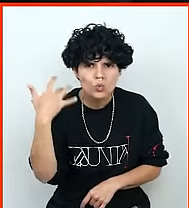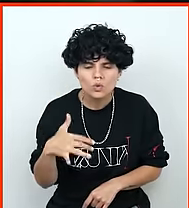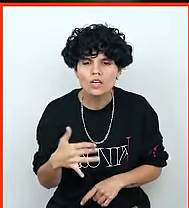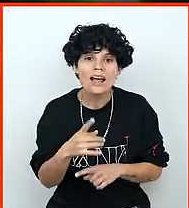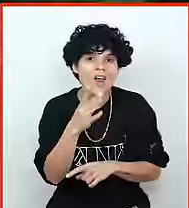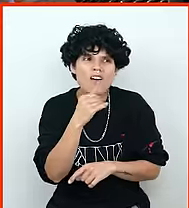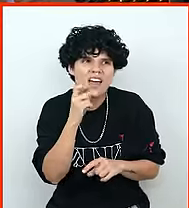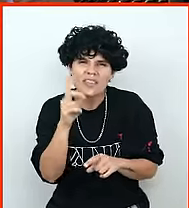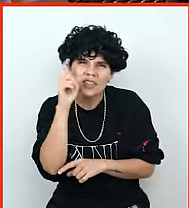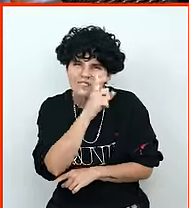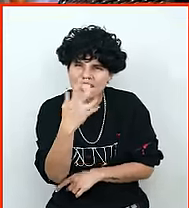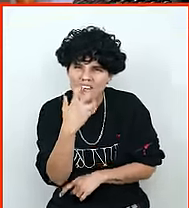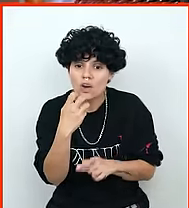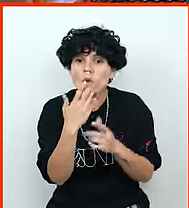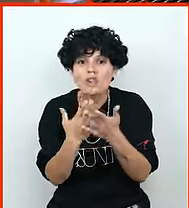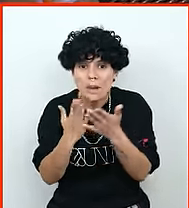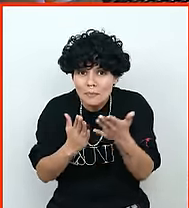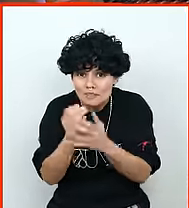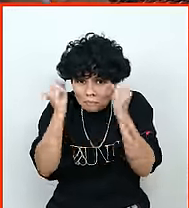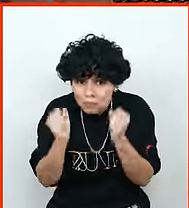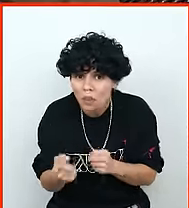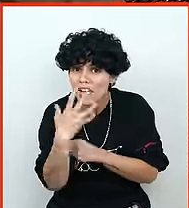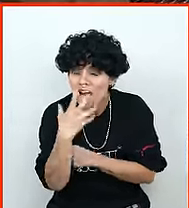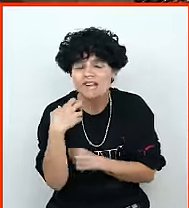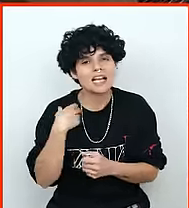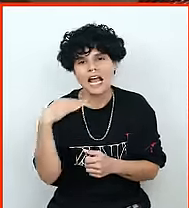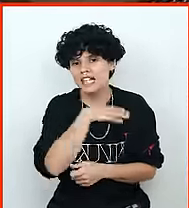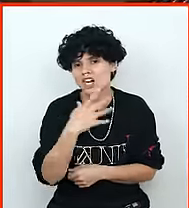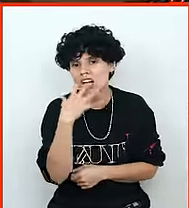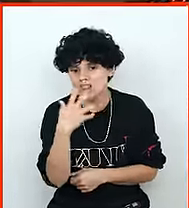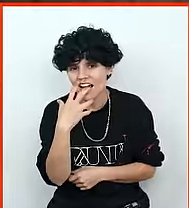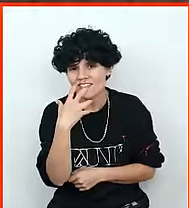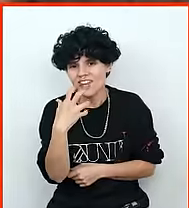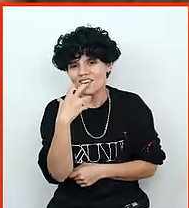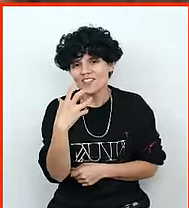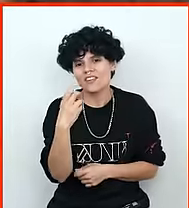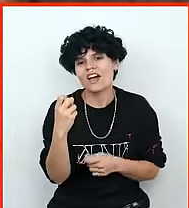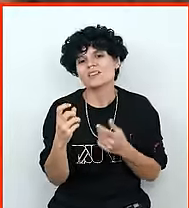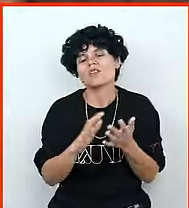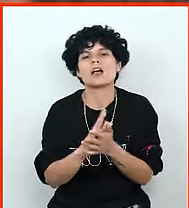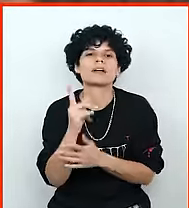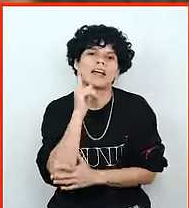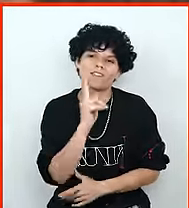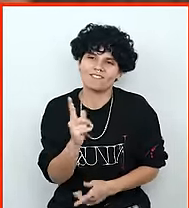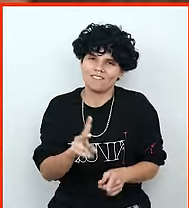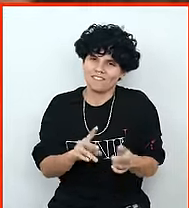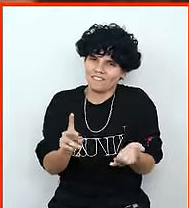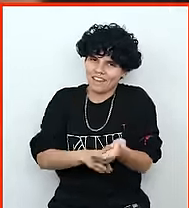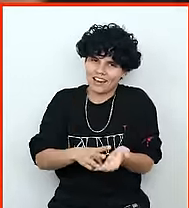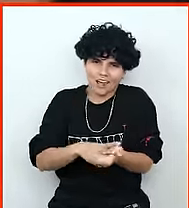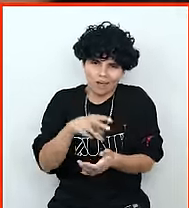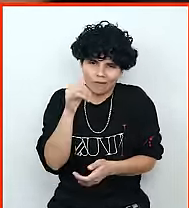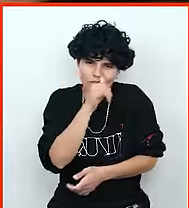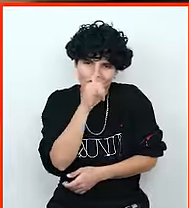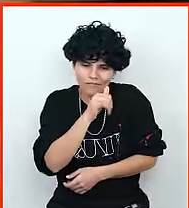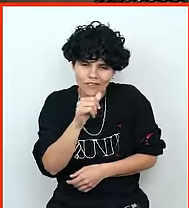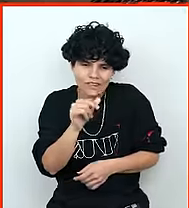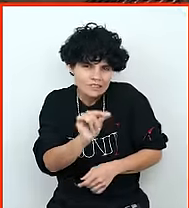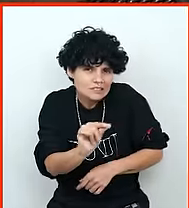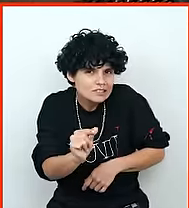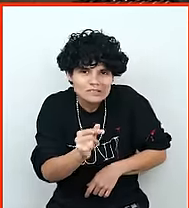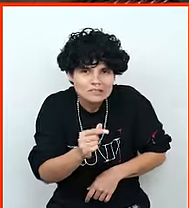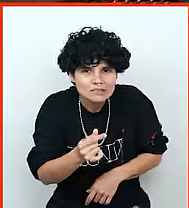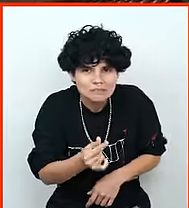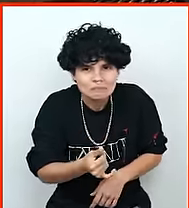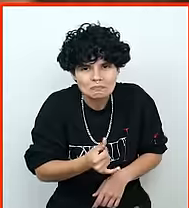ahí te pusiste después a grabar como loco cuando... Apenas se pudo. Sí, porque pienso, o sea, cuando empiezan a aparecer esto y grabando hechizamente, weón, anda...